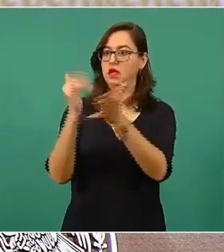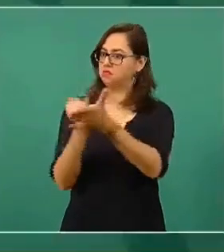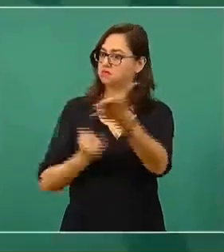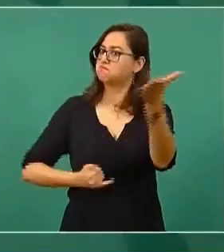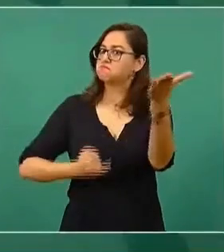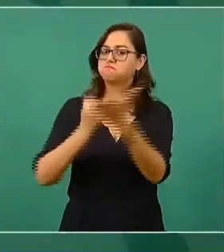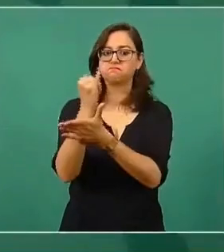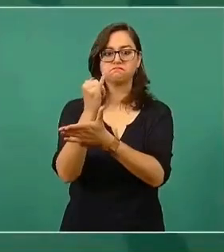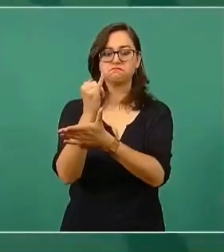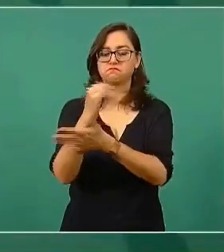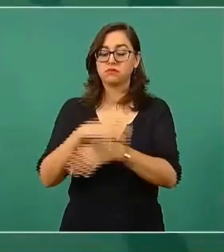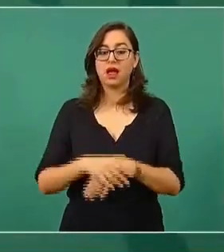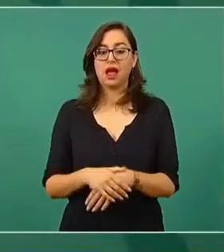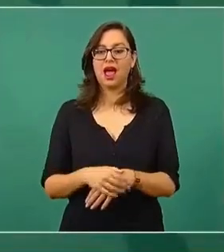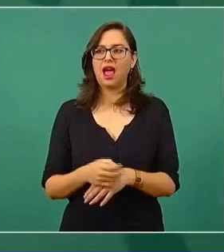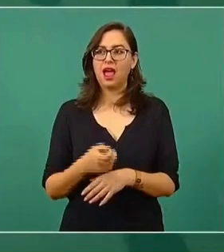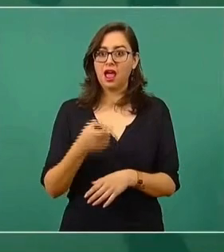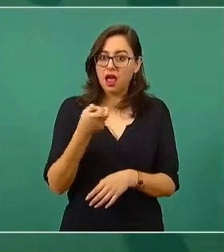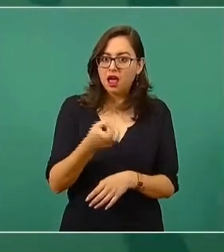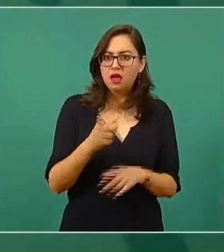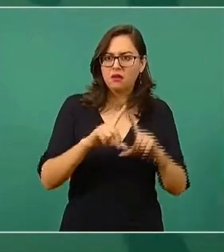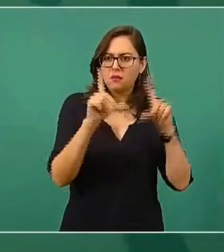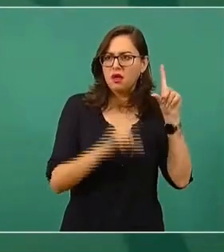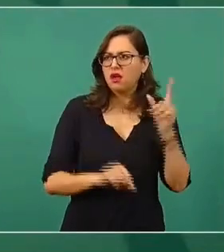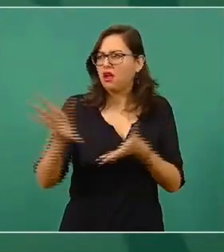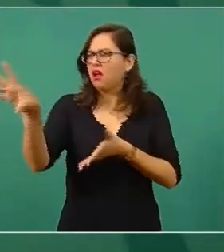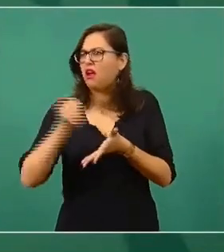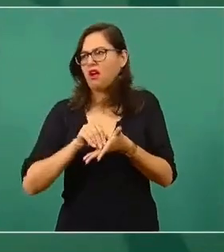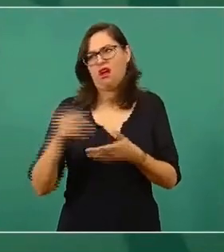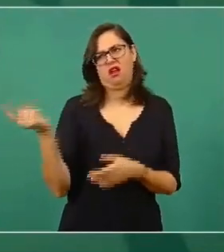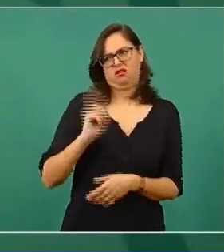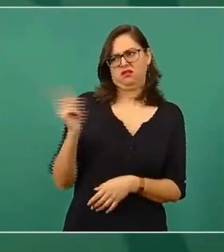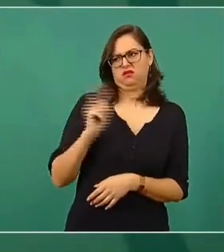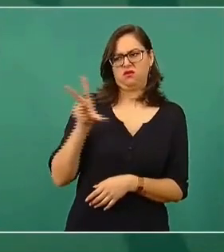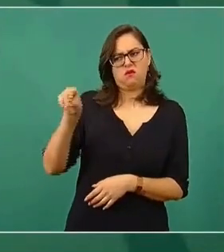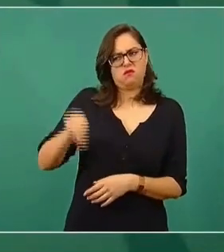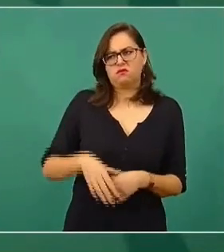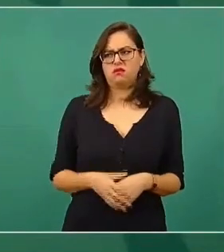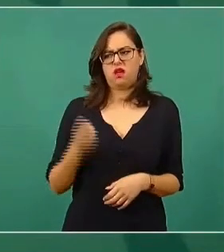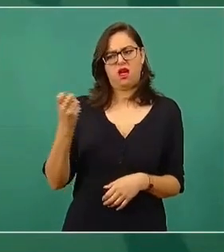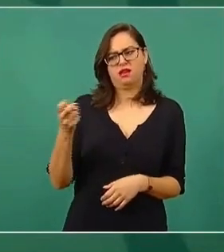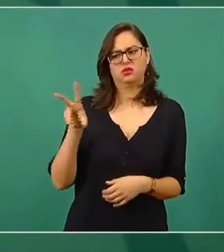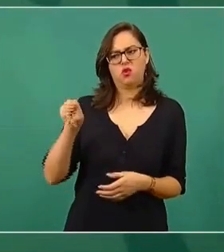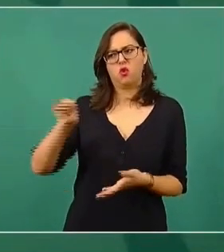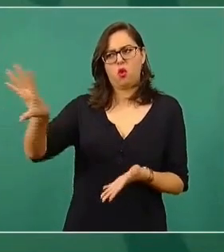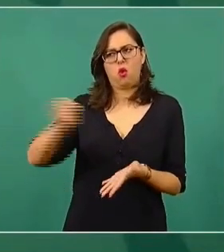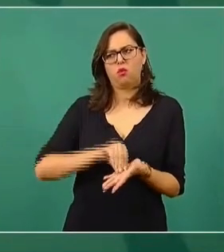Ah, pero eso no se copia.